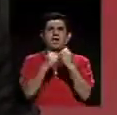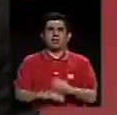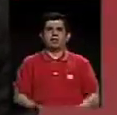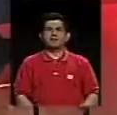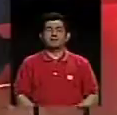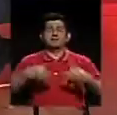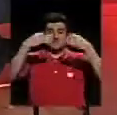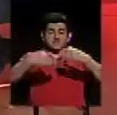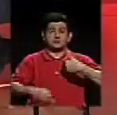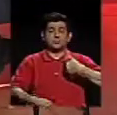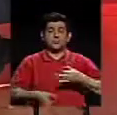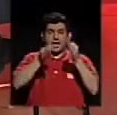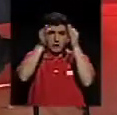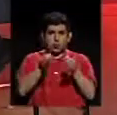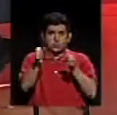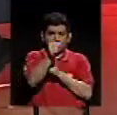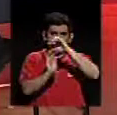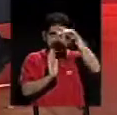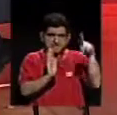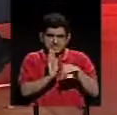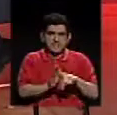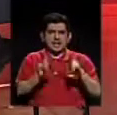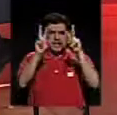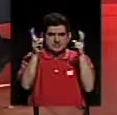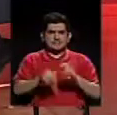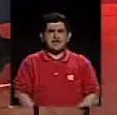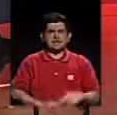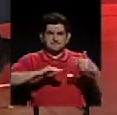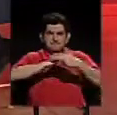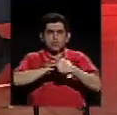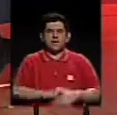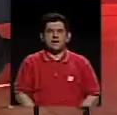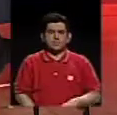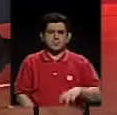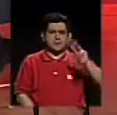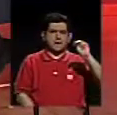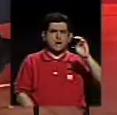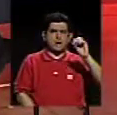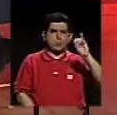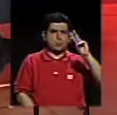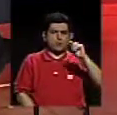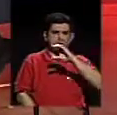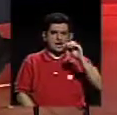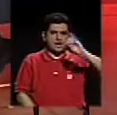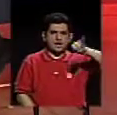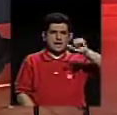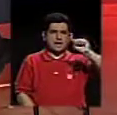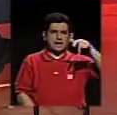la decisión que tomó la Corte, la Sala Constitucional, en el tema del muelle de Moín y Jateva fue